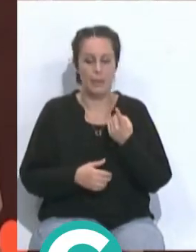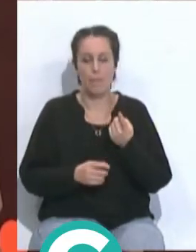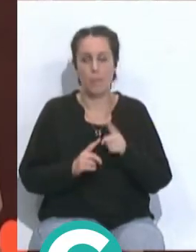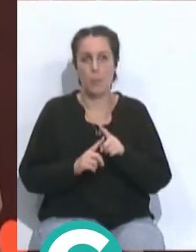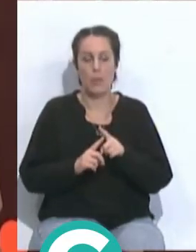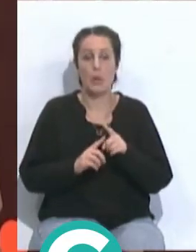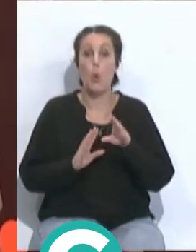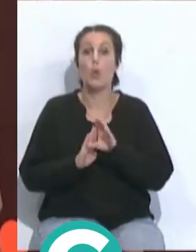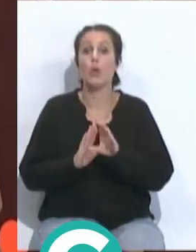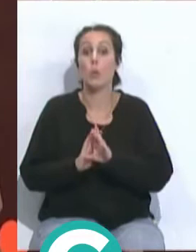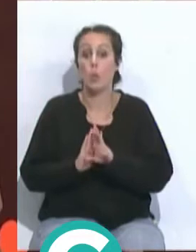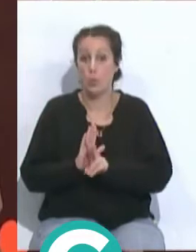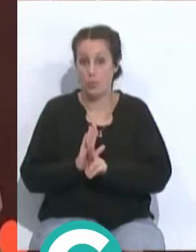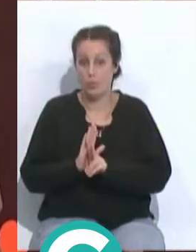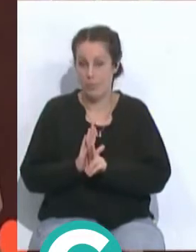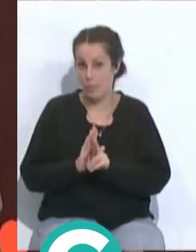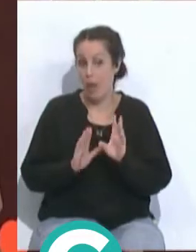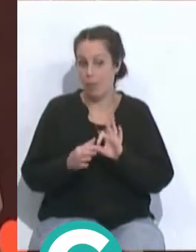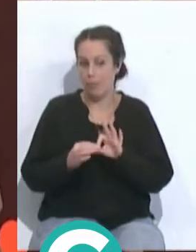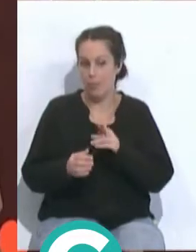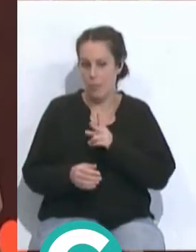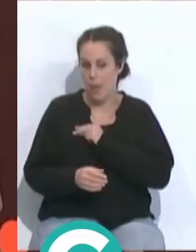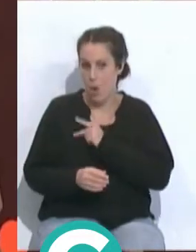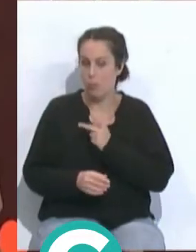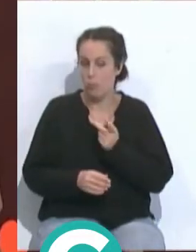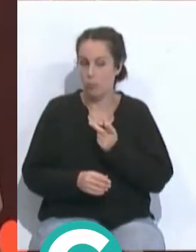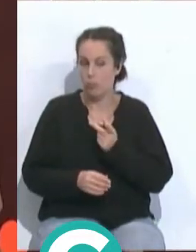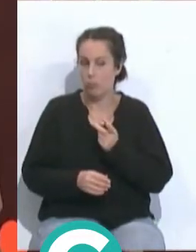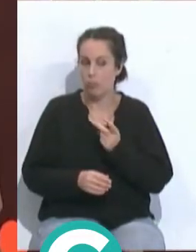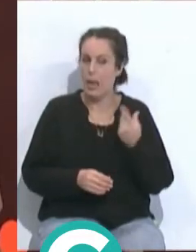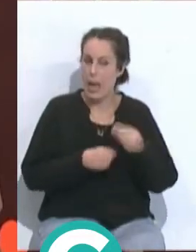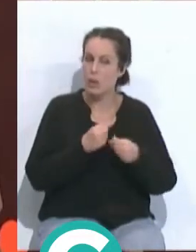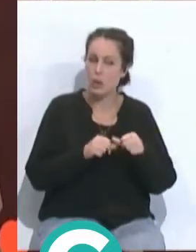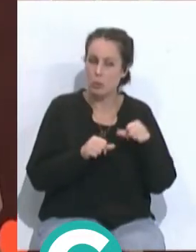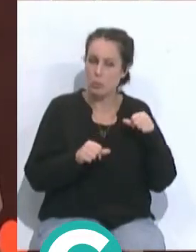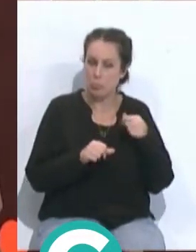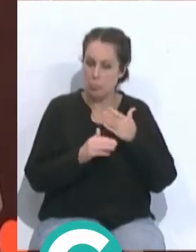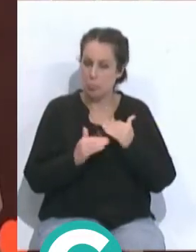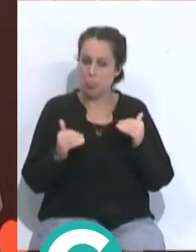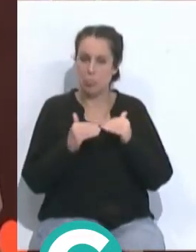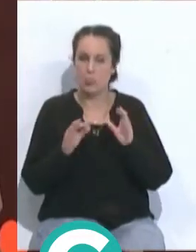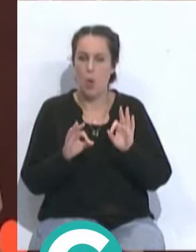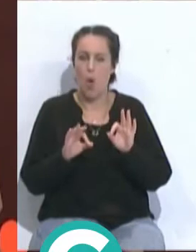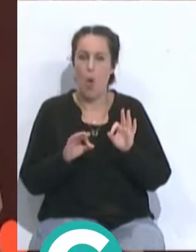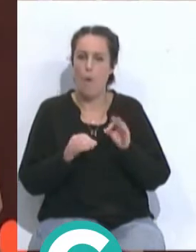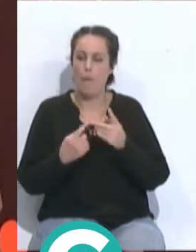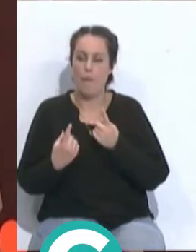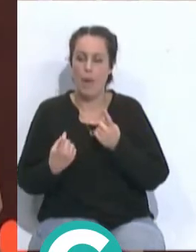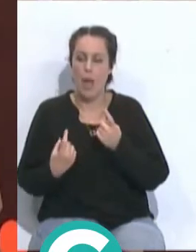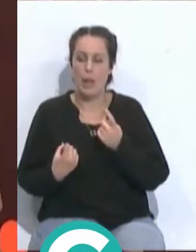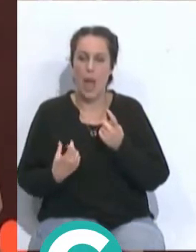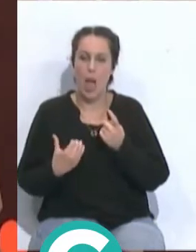El currículum de premio, ¿está a la altura de lo que ha hecho o se le ha quedado un poco